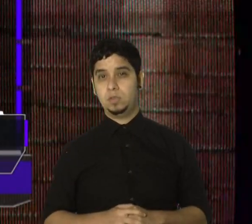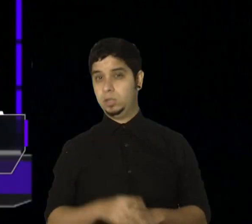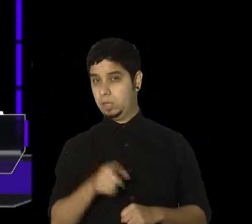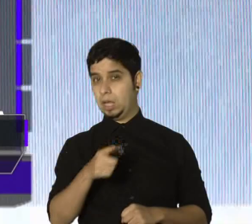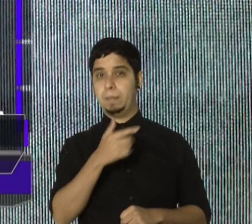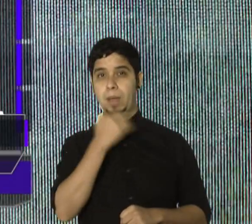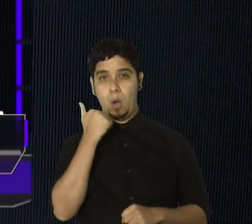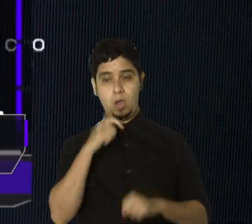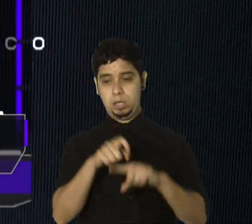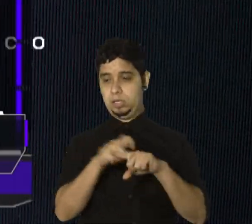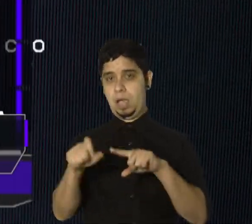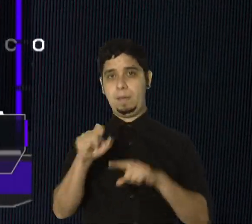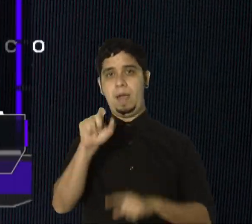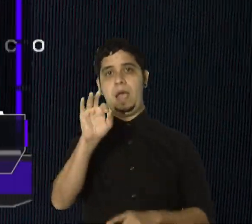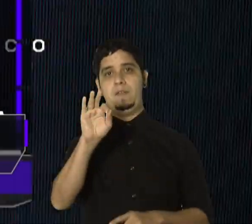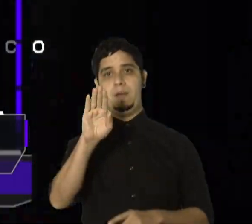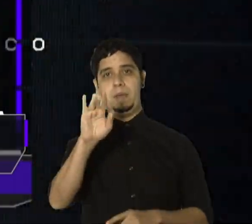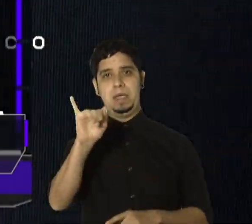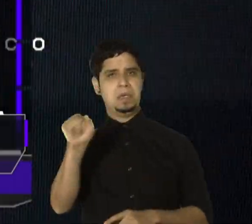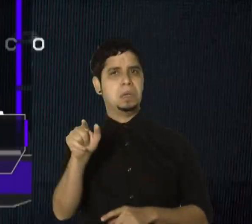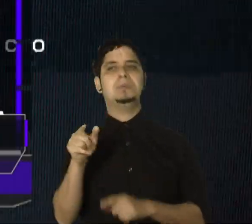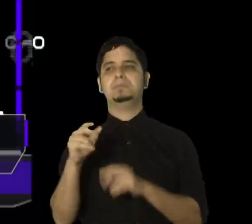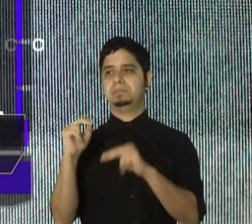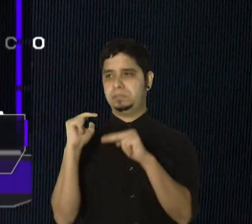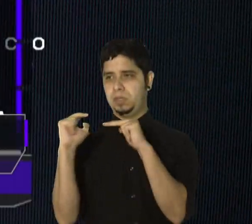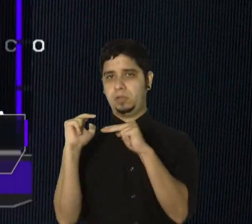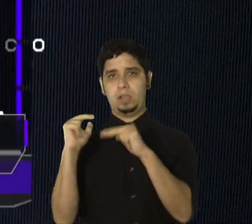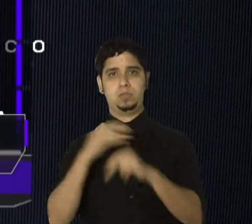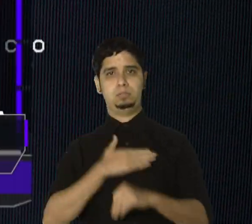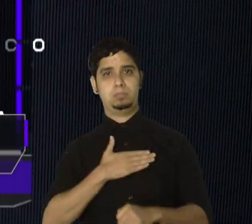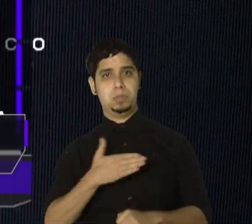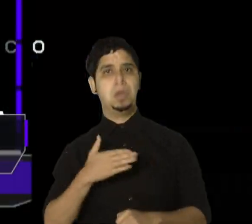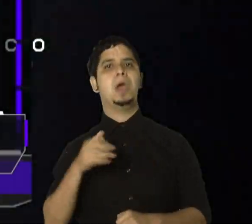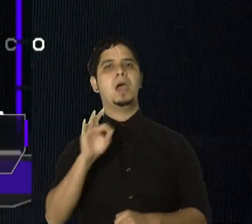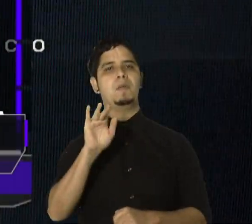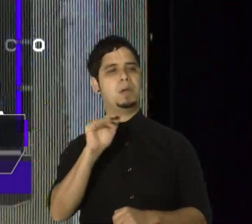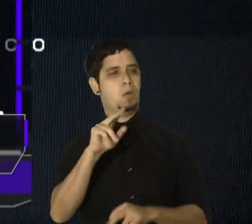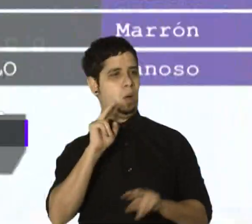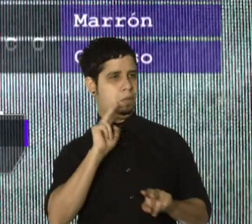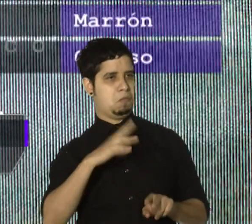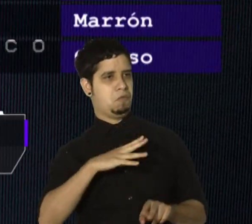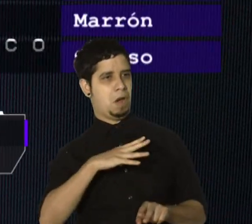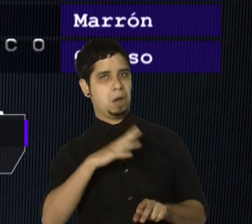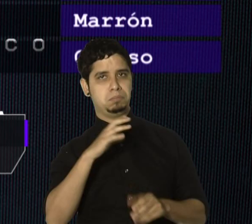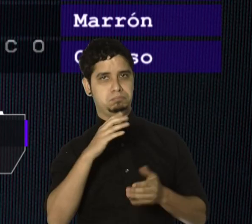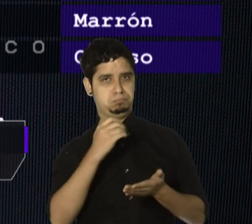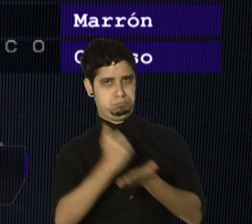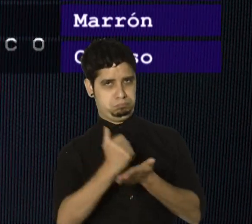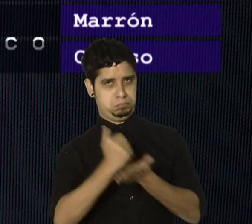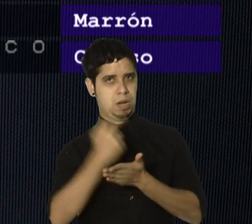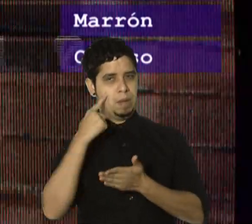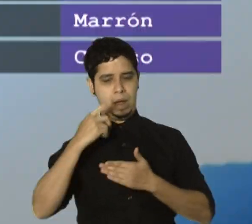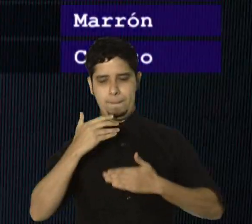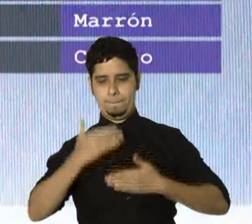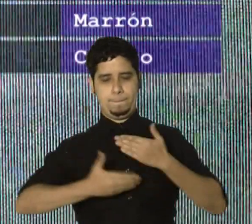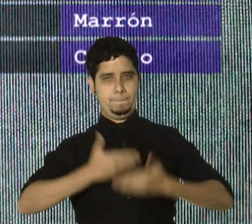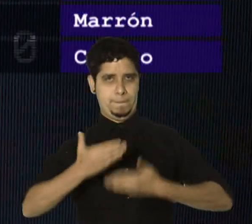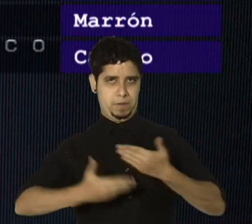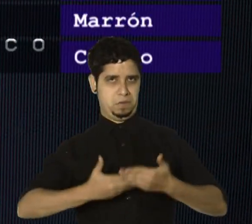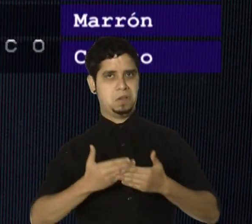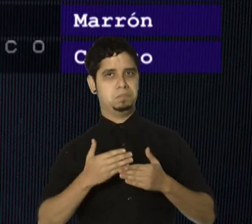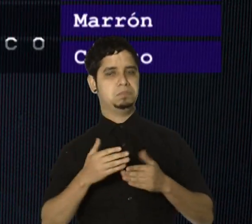FBI, negociar su entrega, ellos lo van a atender, lo van a ayudar para que se entregue.